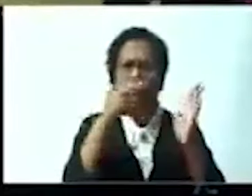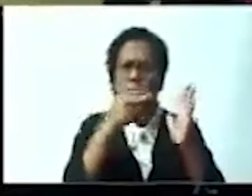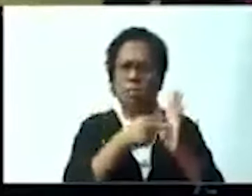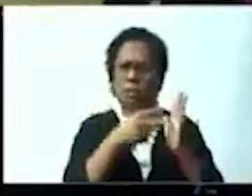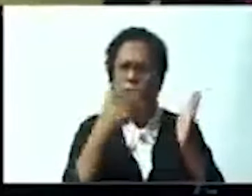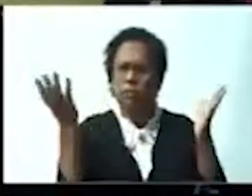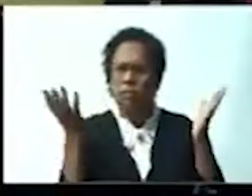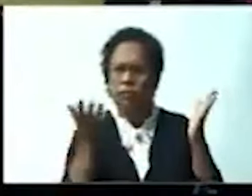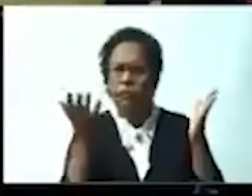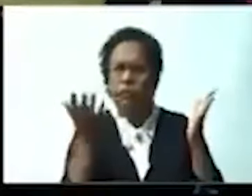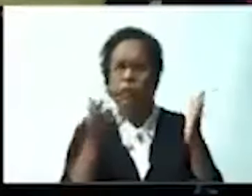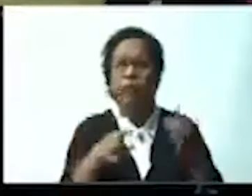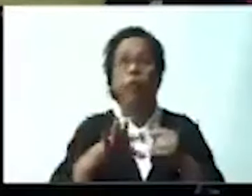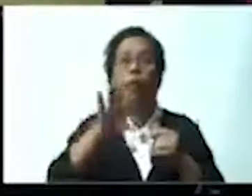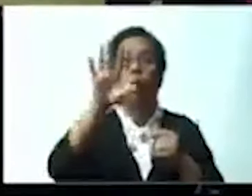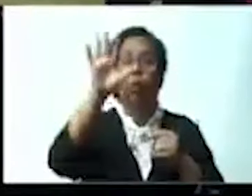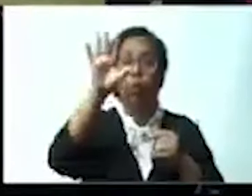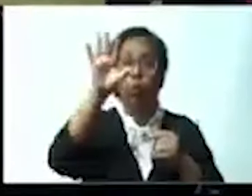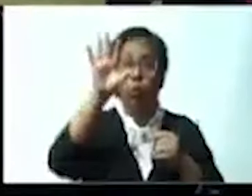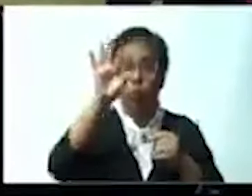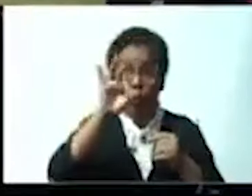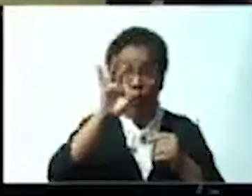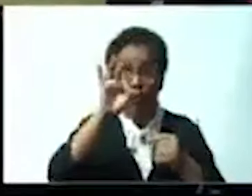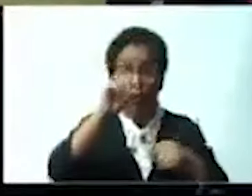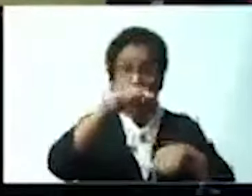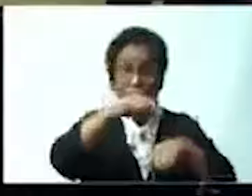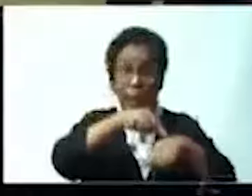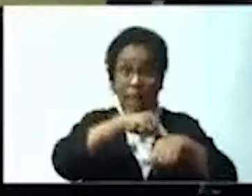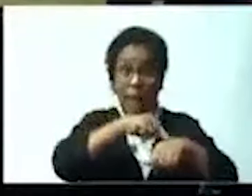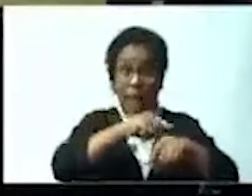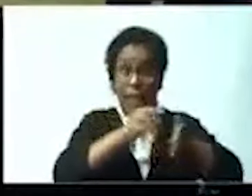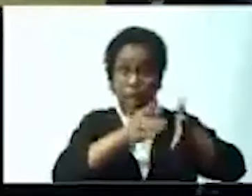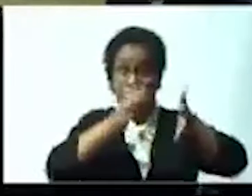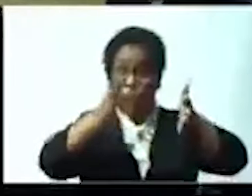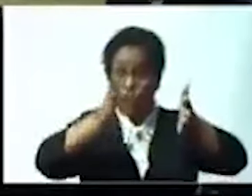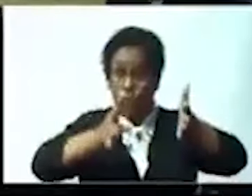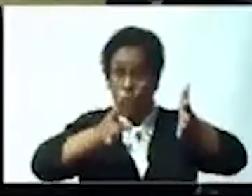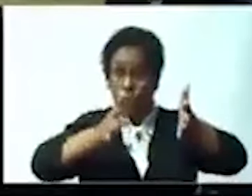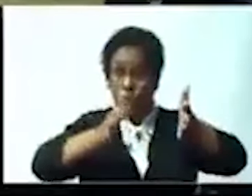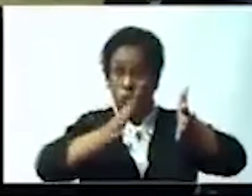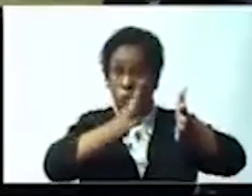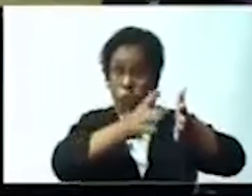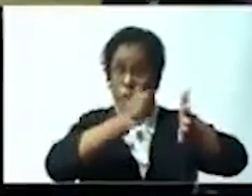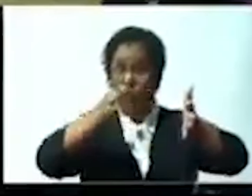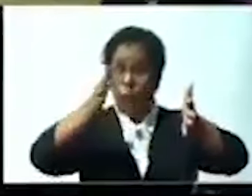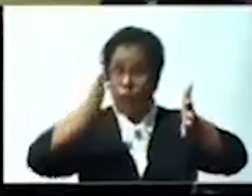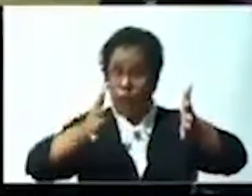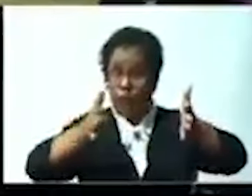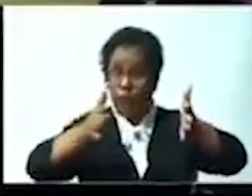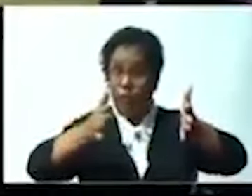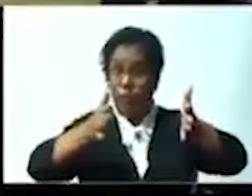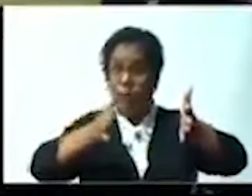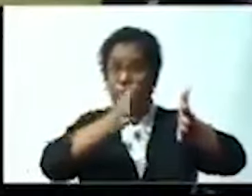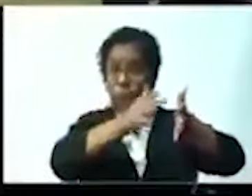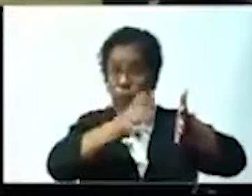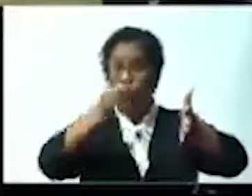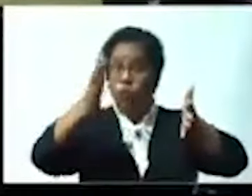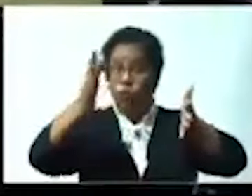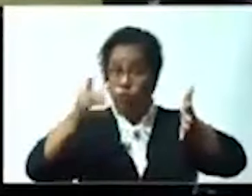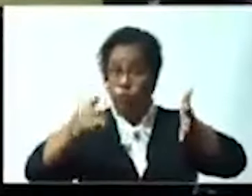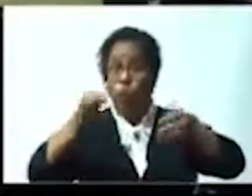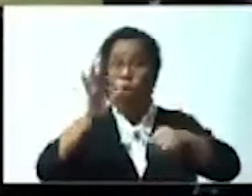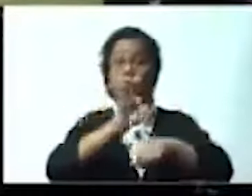de gobierno que va a cobrar el presidente Luis Abinader ahora y que no le toca a él, de